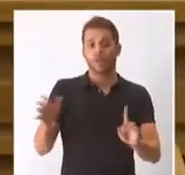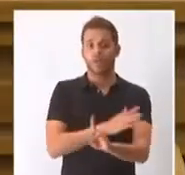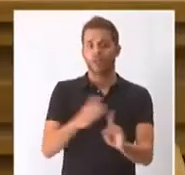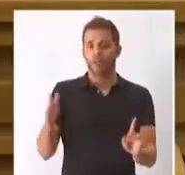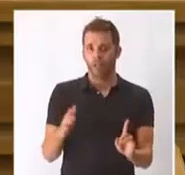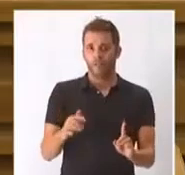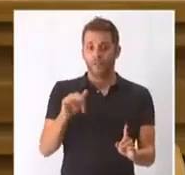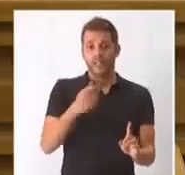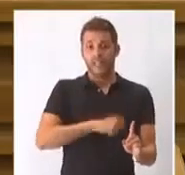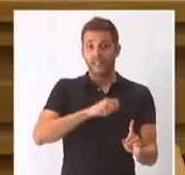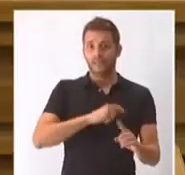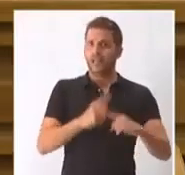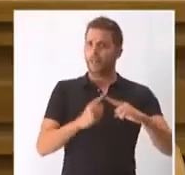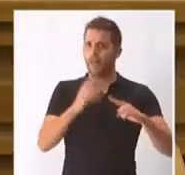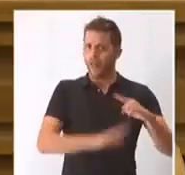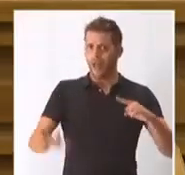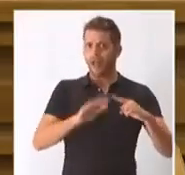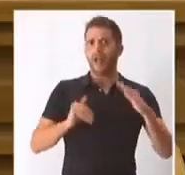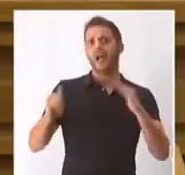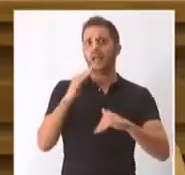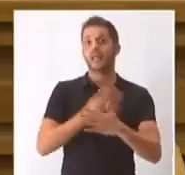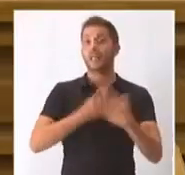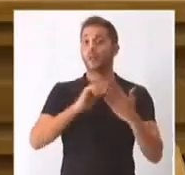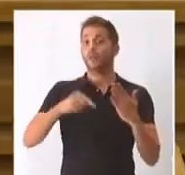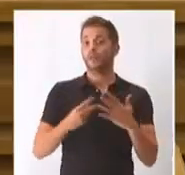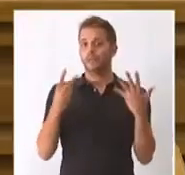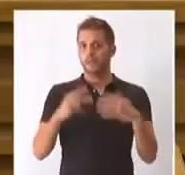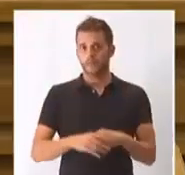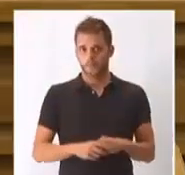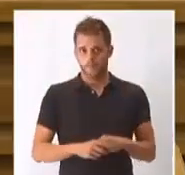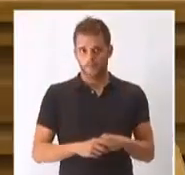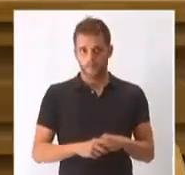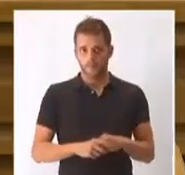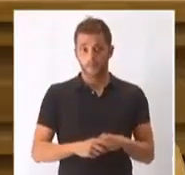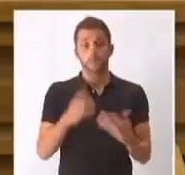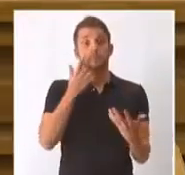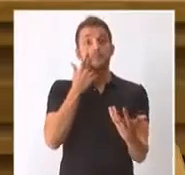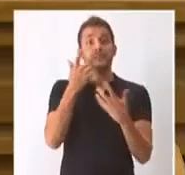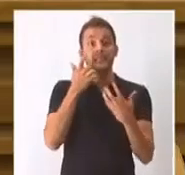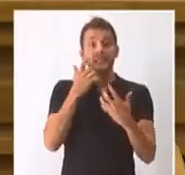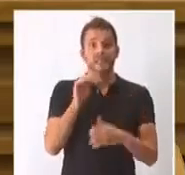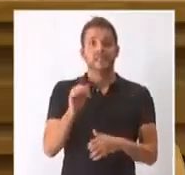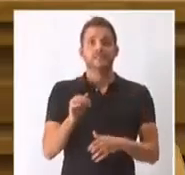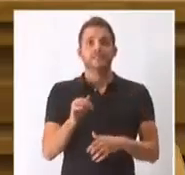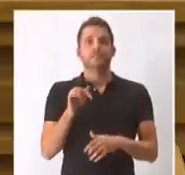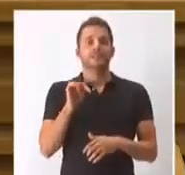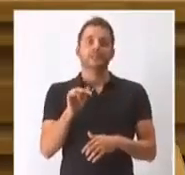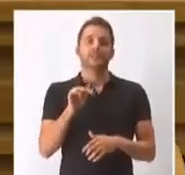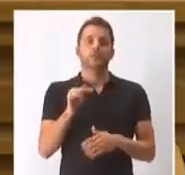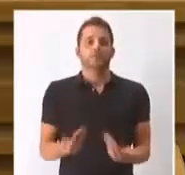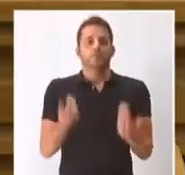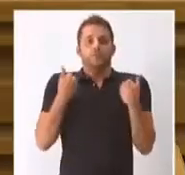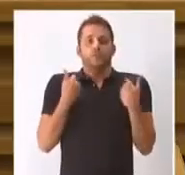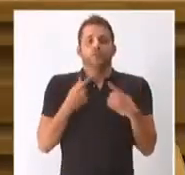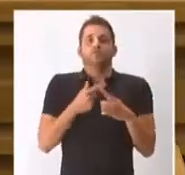en españa la de media es mucho más alta un 19,7 destacan en esto por supuesto no va a tener en ellos ninguna responsabilidad del